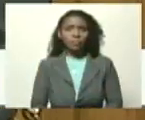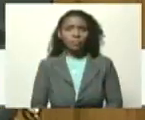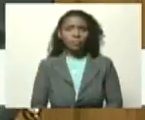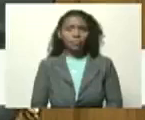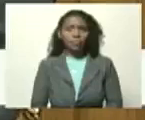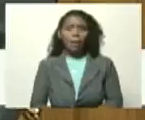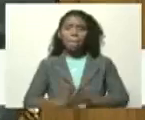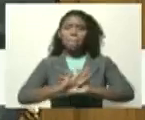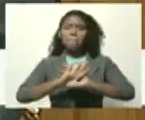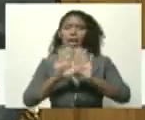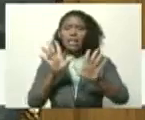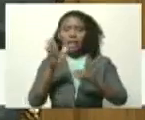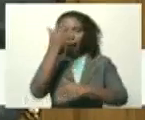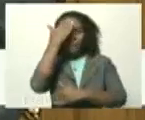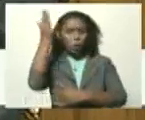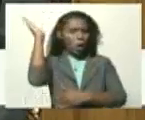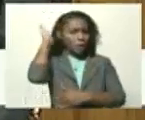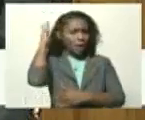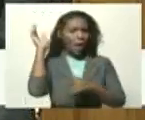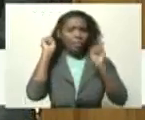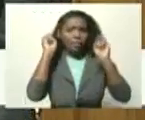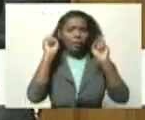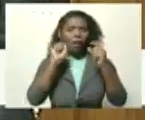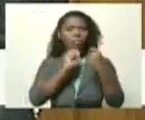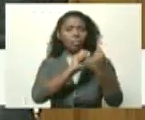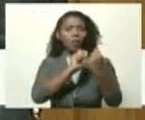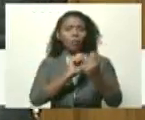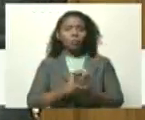basta de hipocresía con el tema del diálogo.